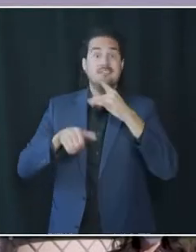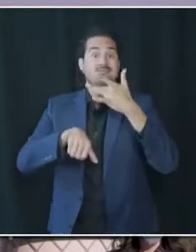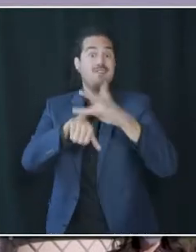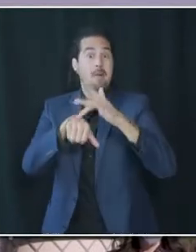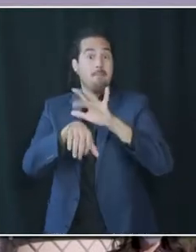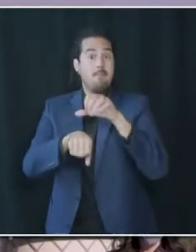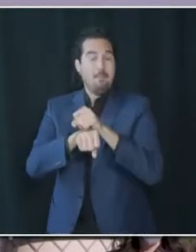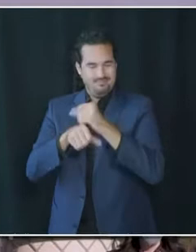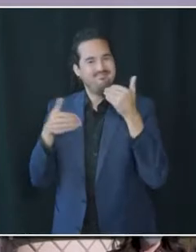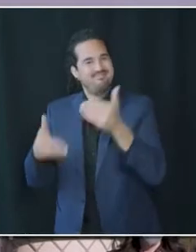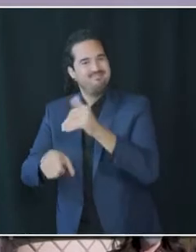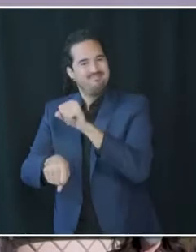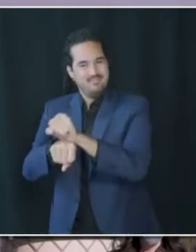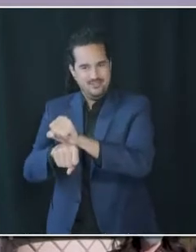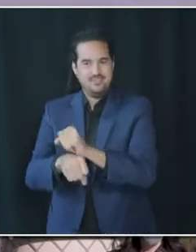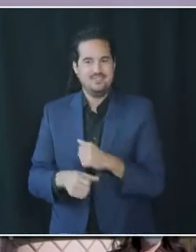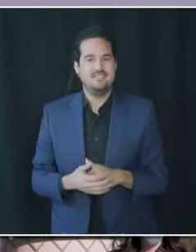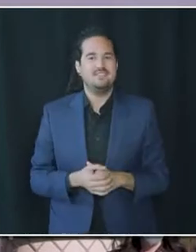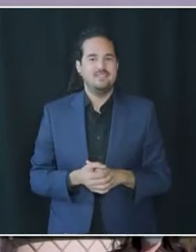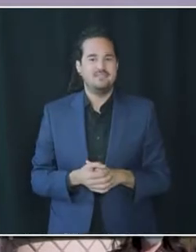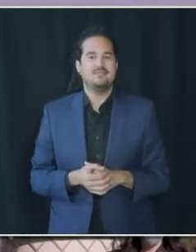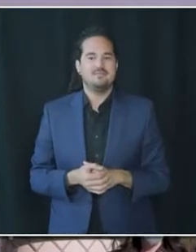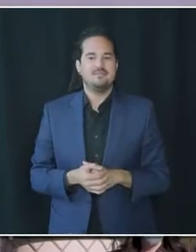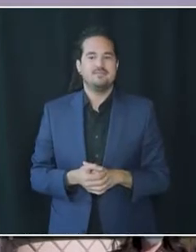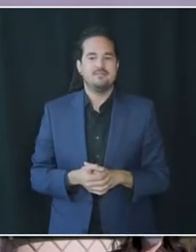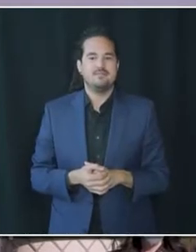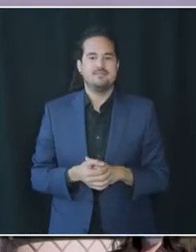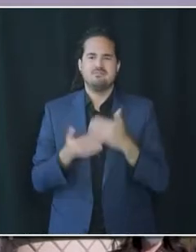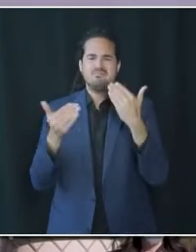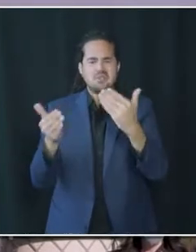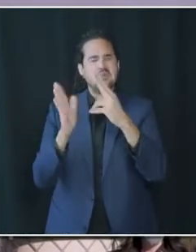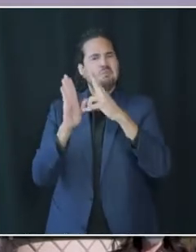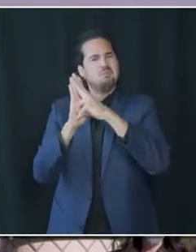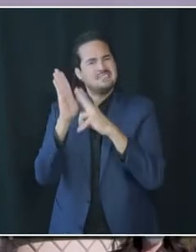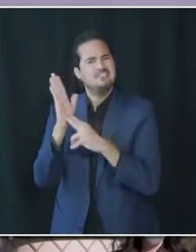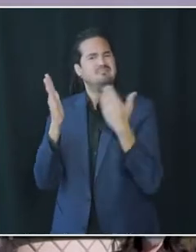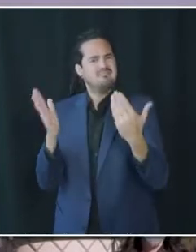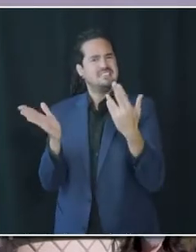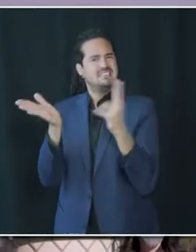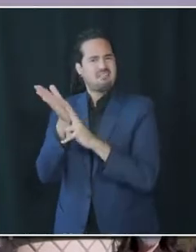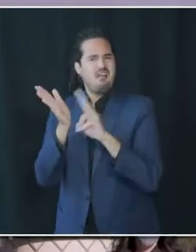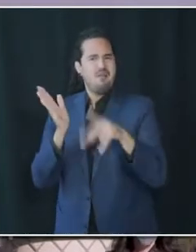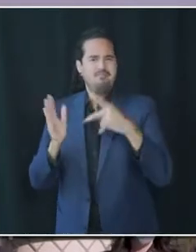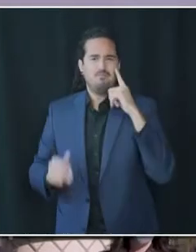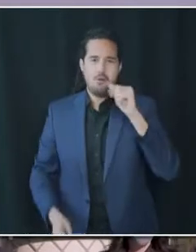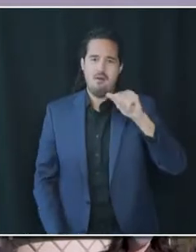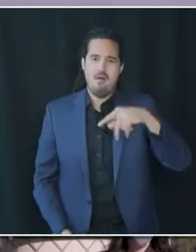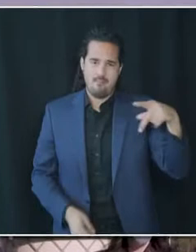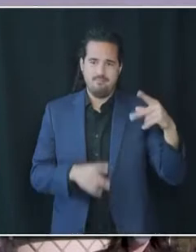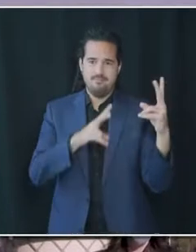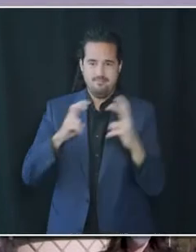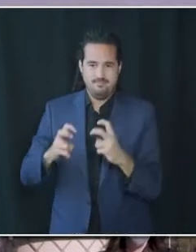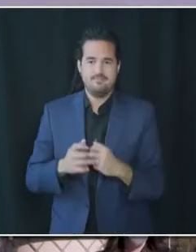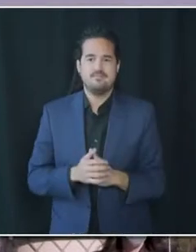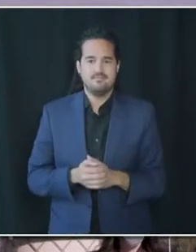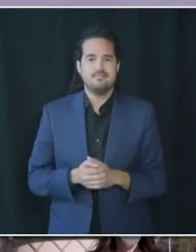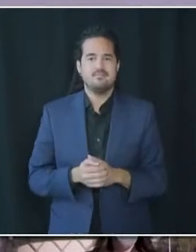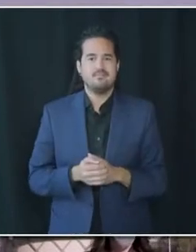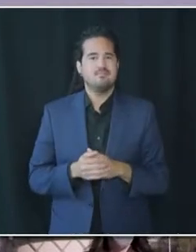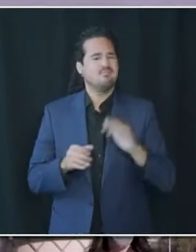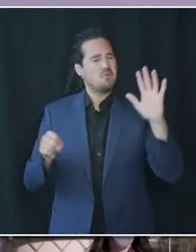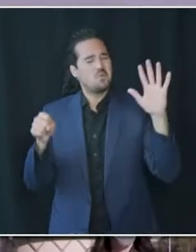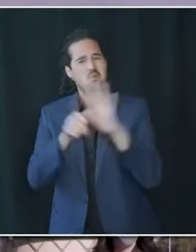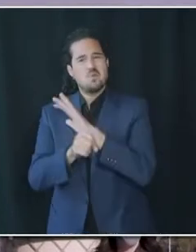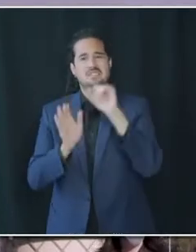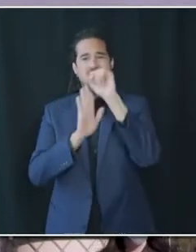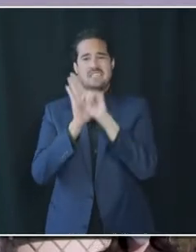eventualmente fuera de los ángeles y san diego ahorita el piloto está solo en esas ciudades y esperamos expandirlo a lo ancho